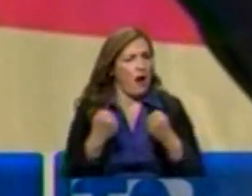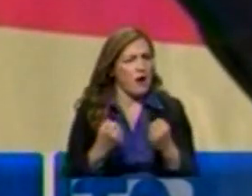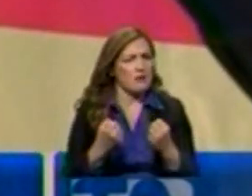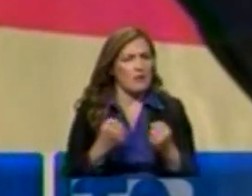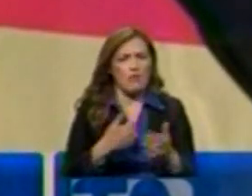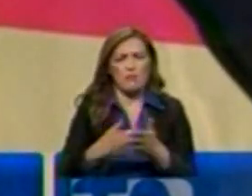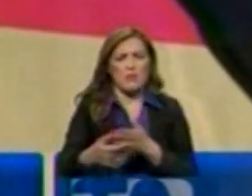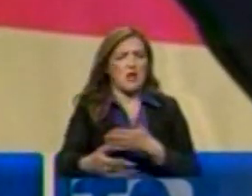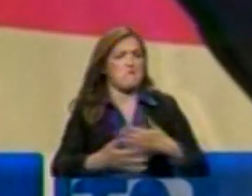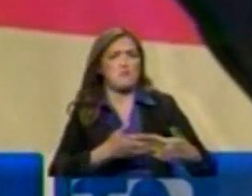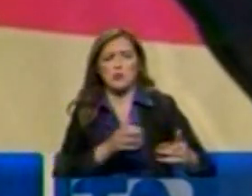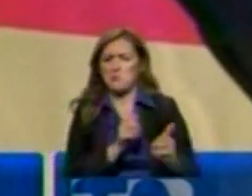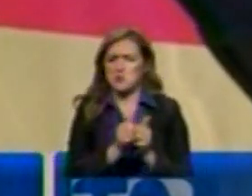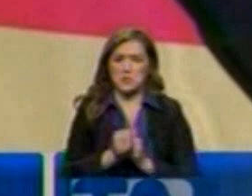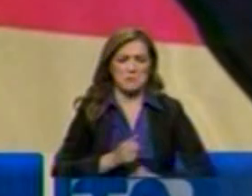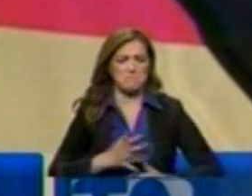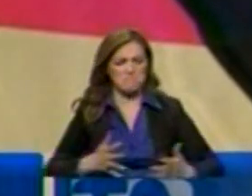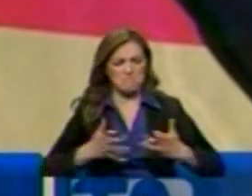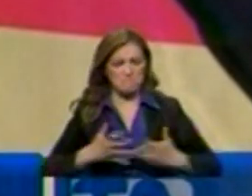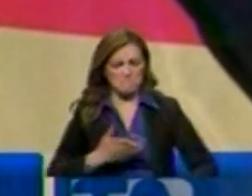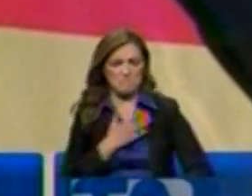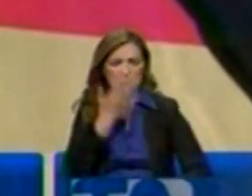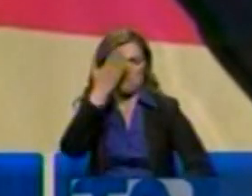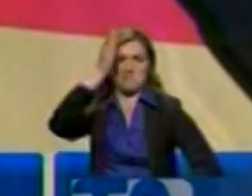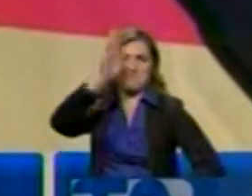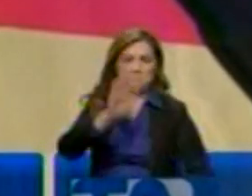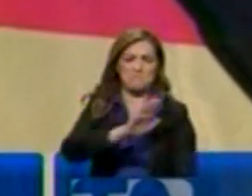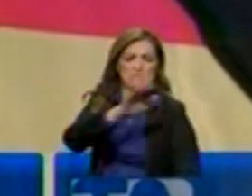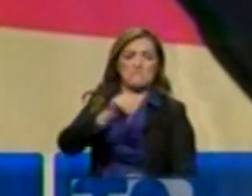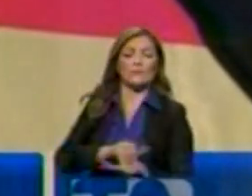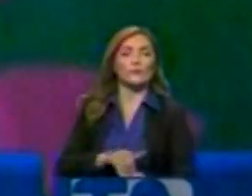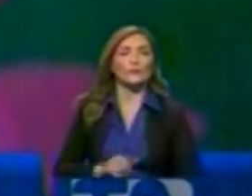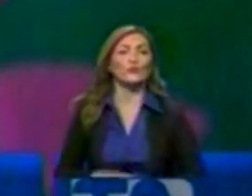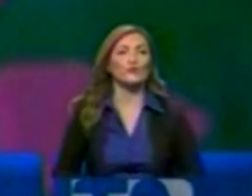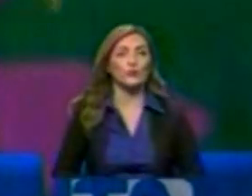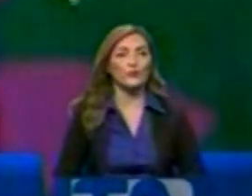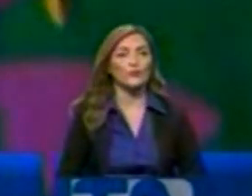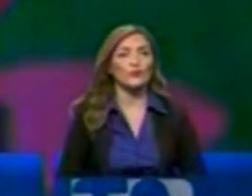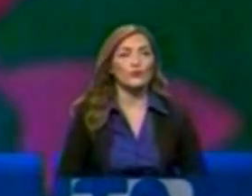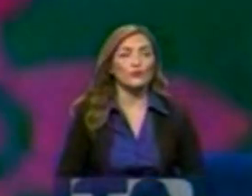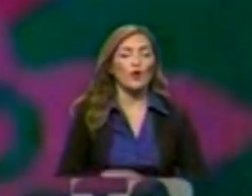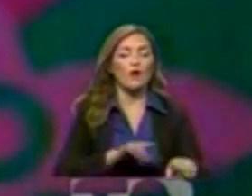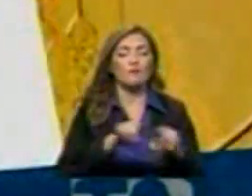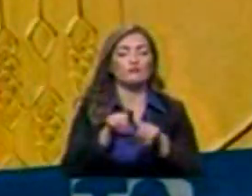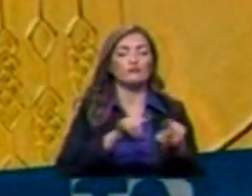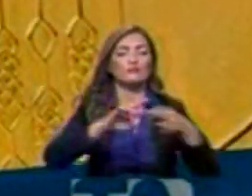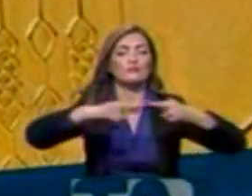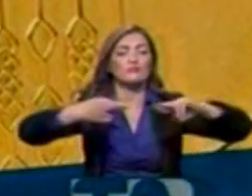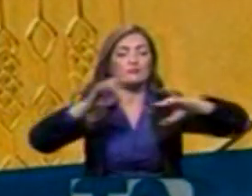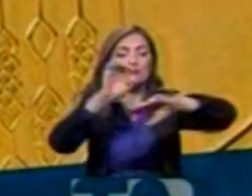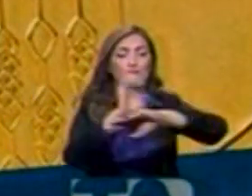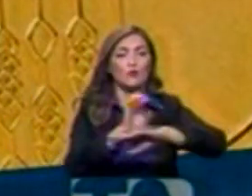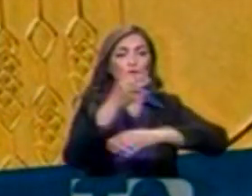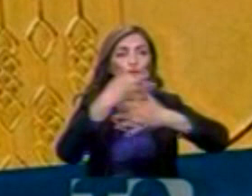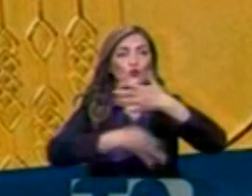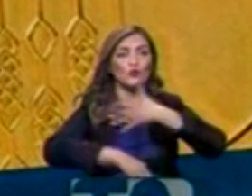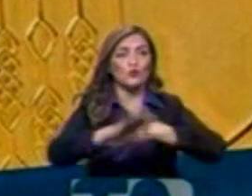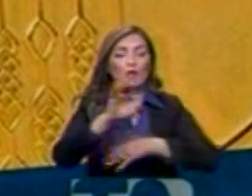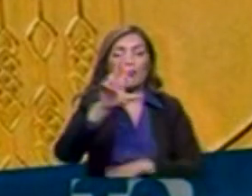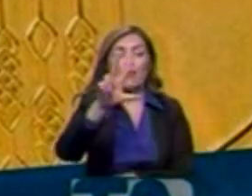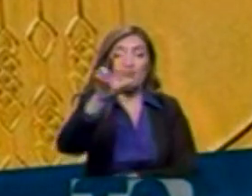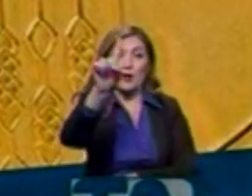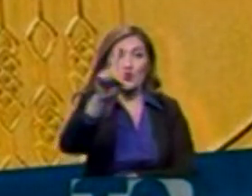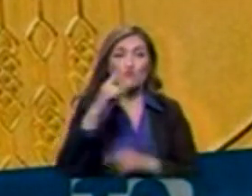la cual nuestros queridos deportistas pudieron enfrentarlas con firmeza. En la competencia regional, Ecuador obtuvo 31